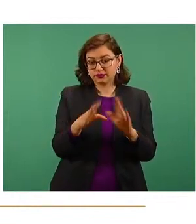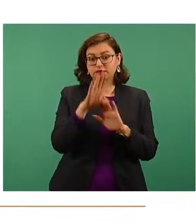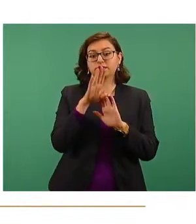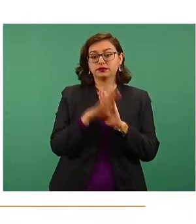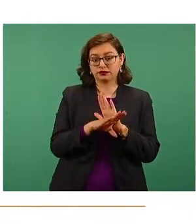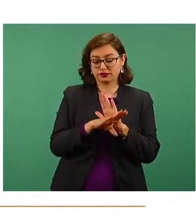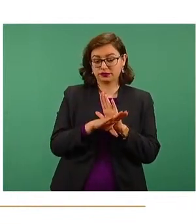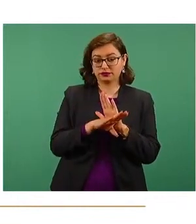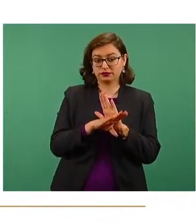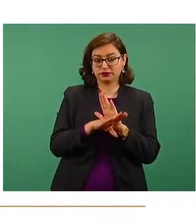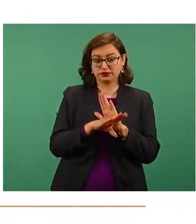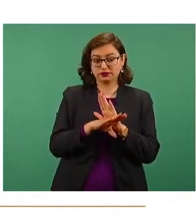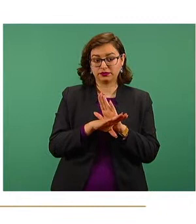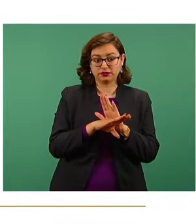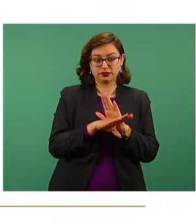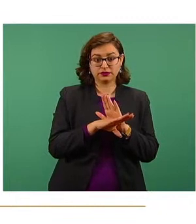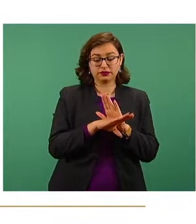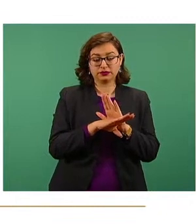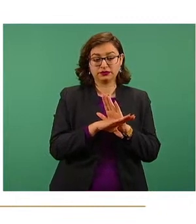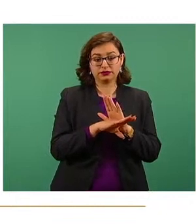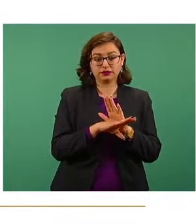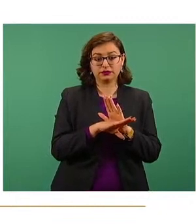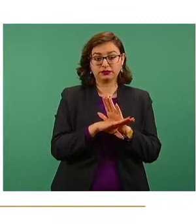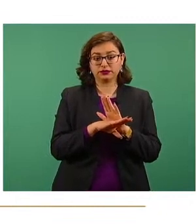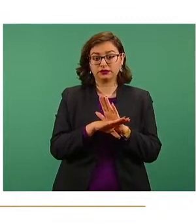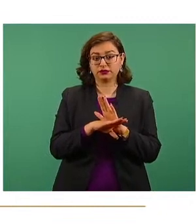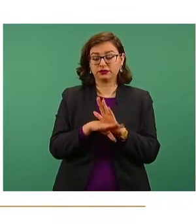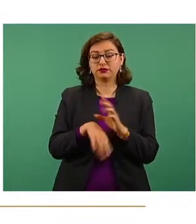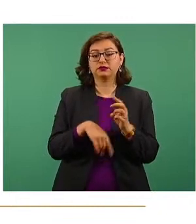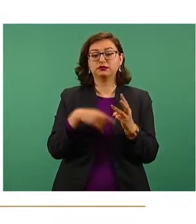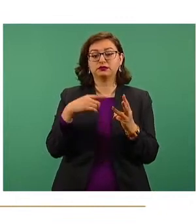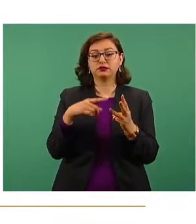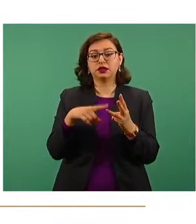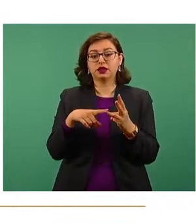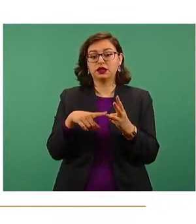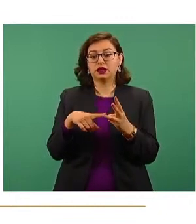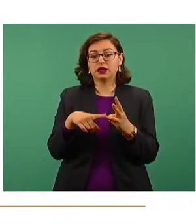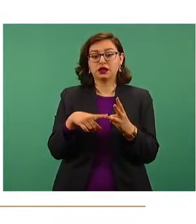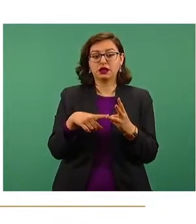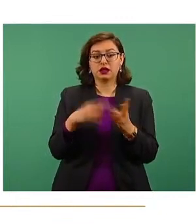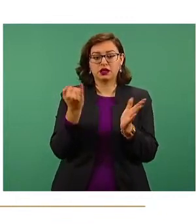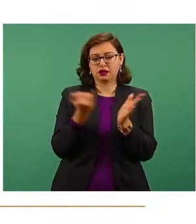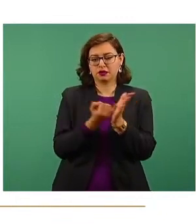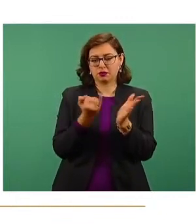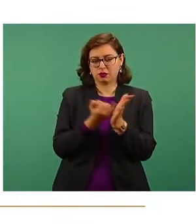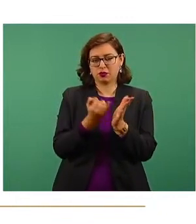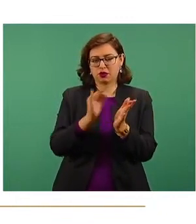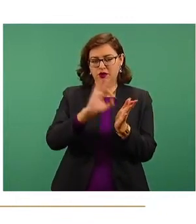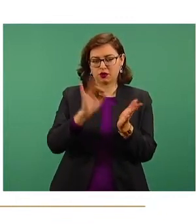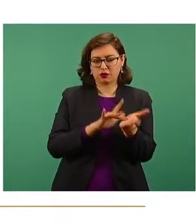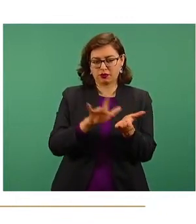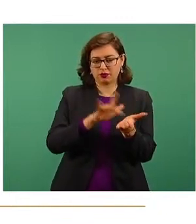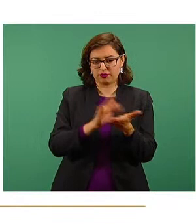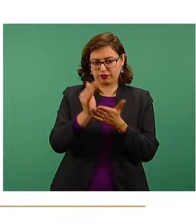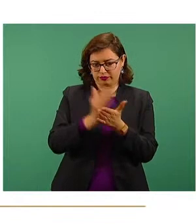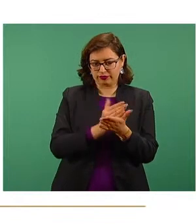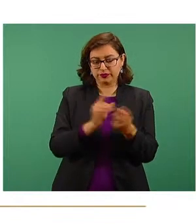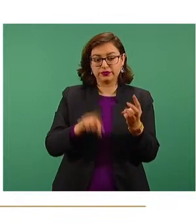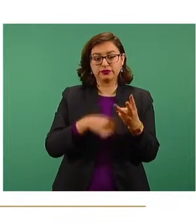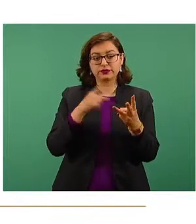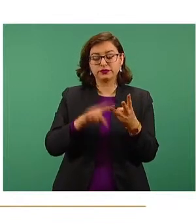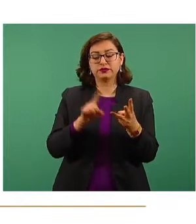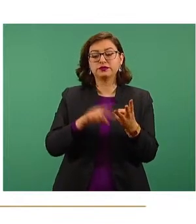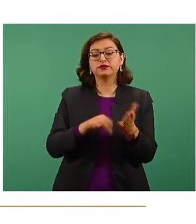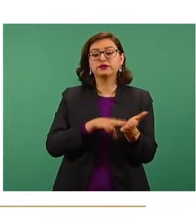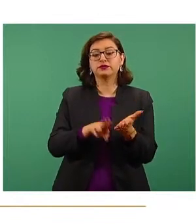Ahí el incentivo fiscal es el más bajo, 3.39. Y en el diésel te ahorras 33